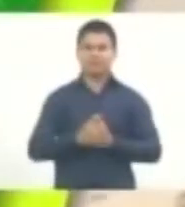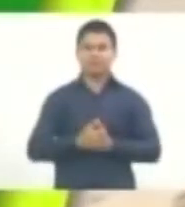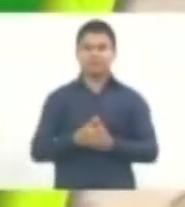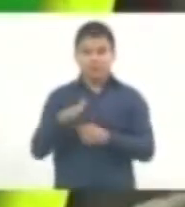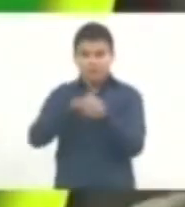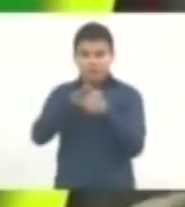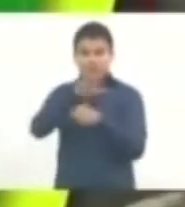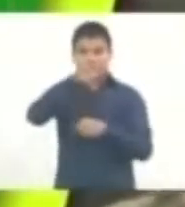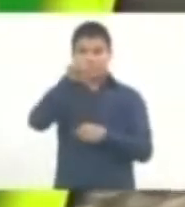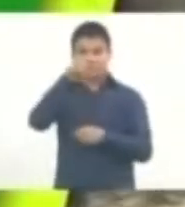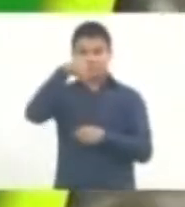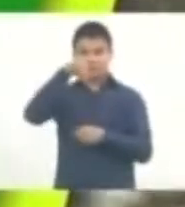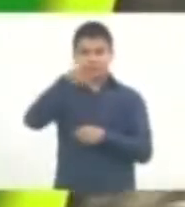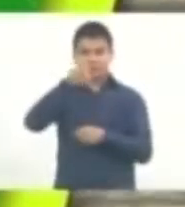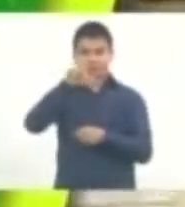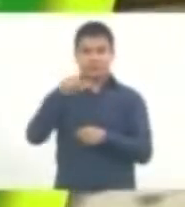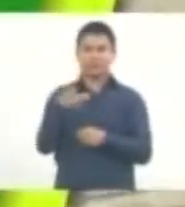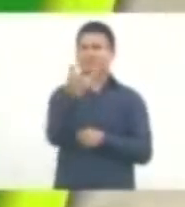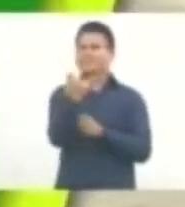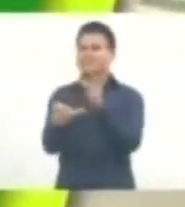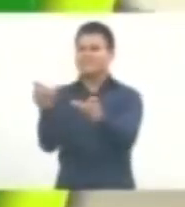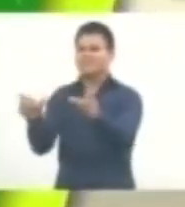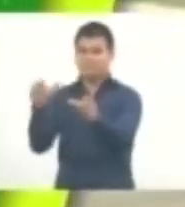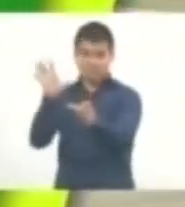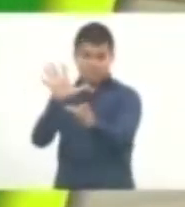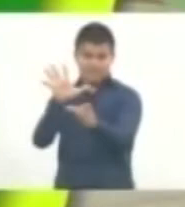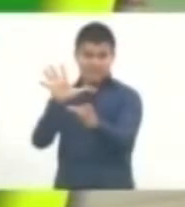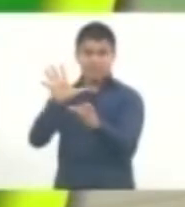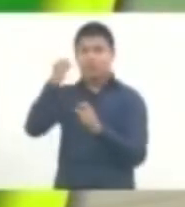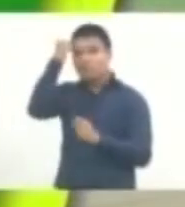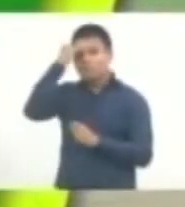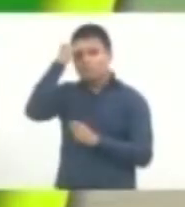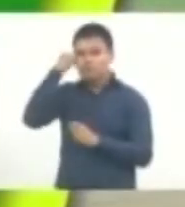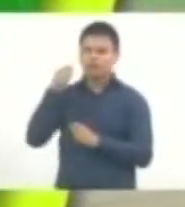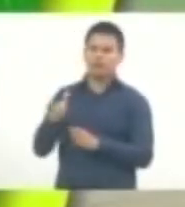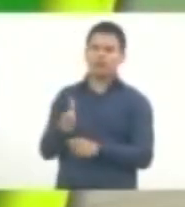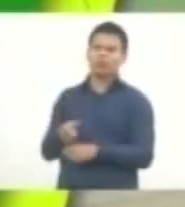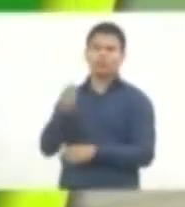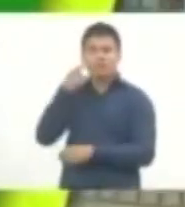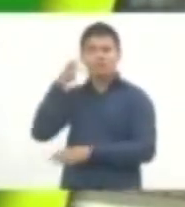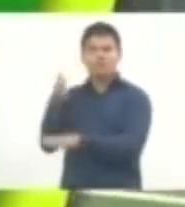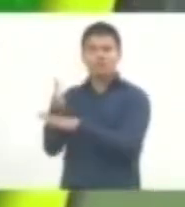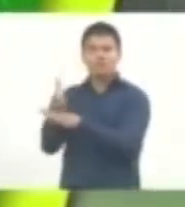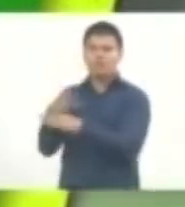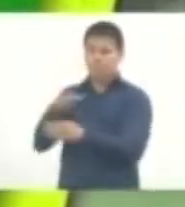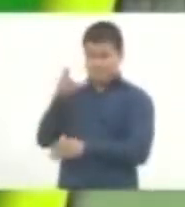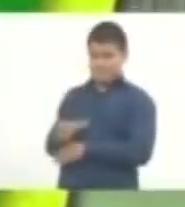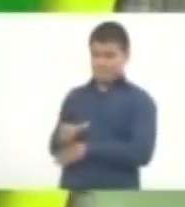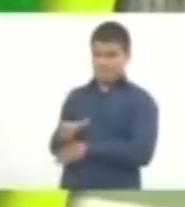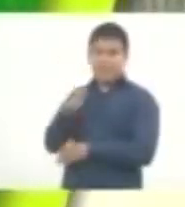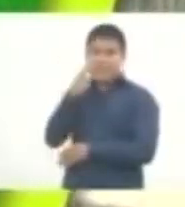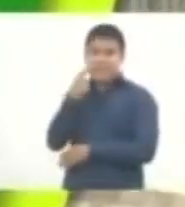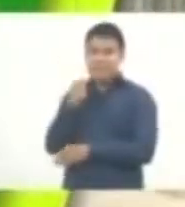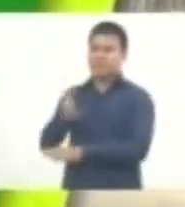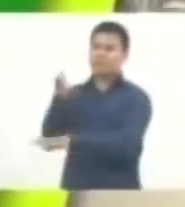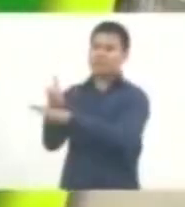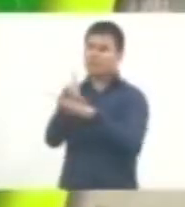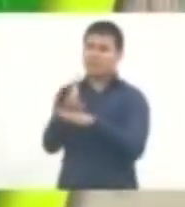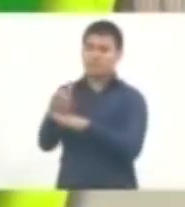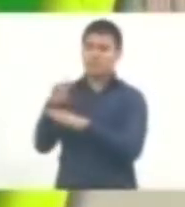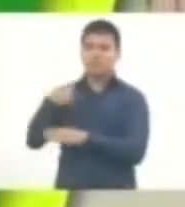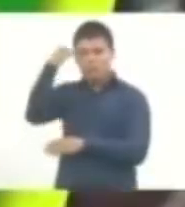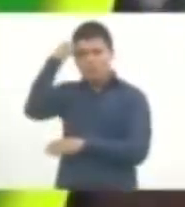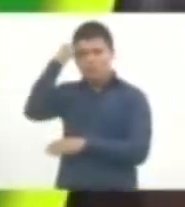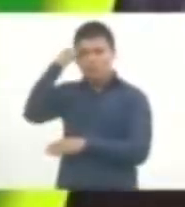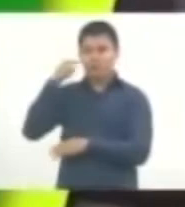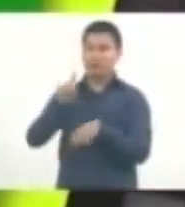Esmeralda, luego de que 5 docentes fueran amenazados de muerte por un padre de familia. Los educadores ya fueron